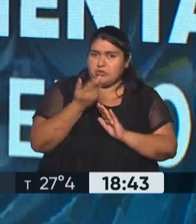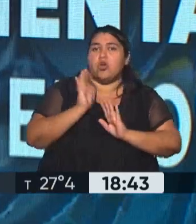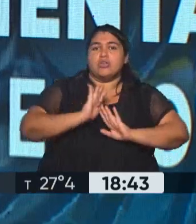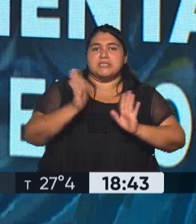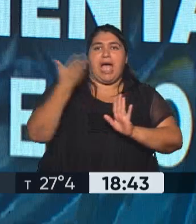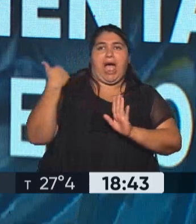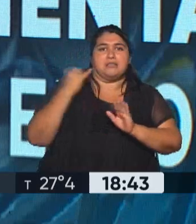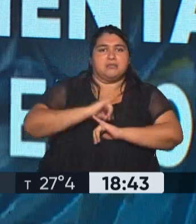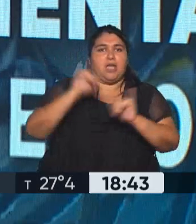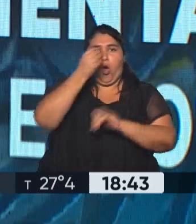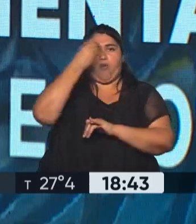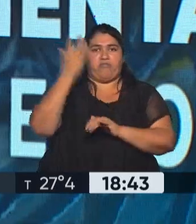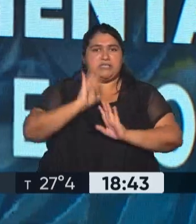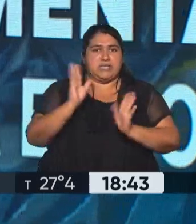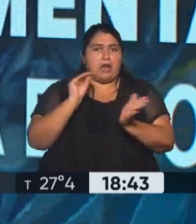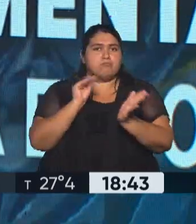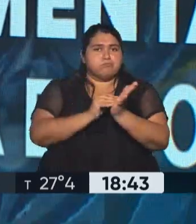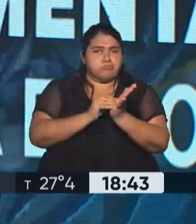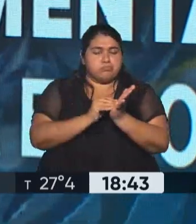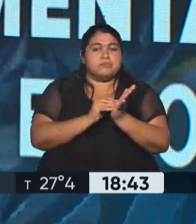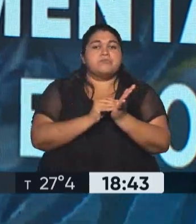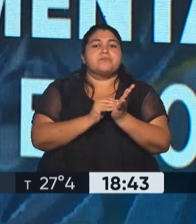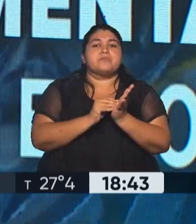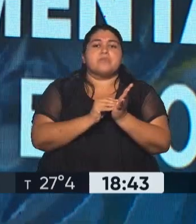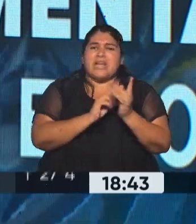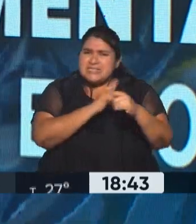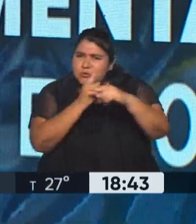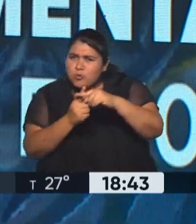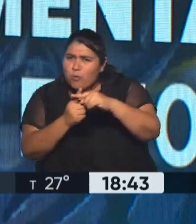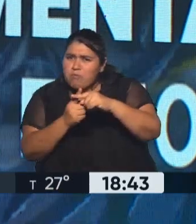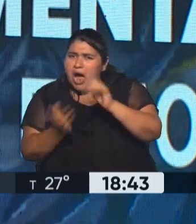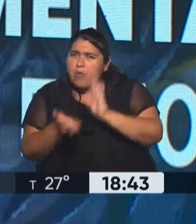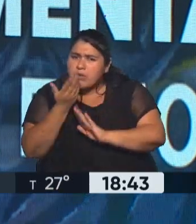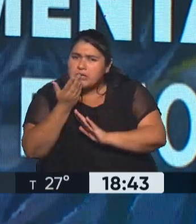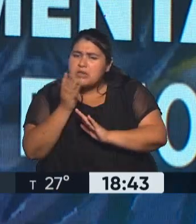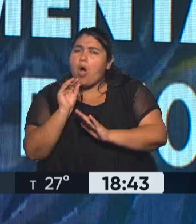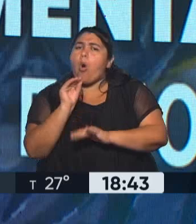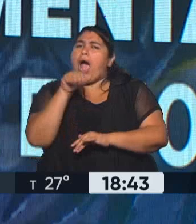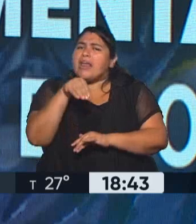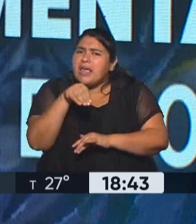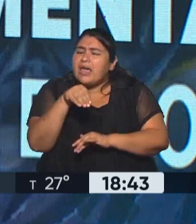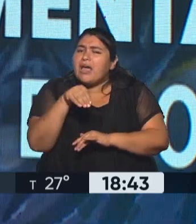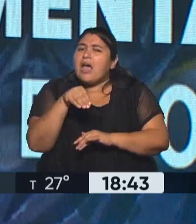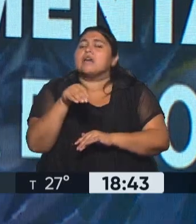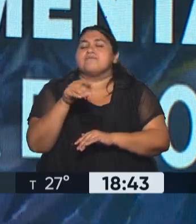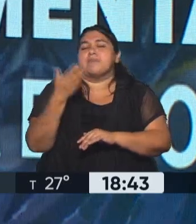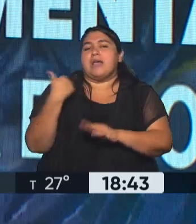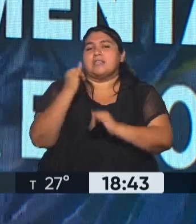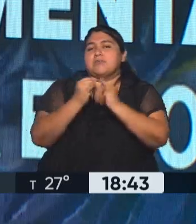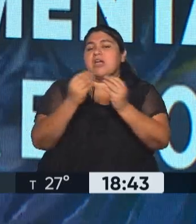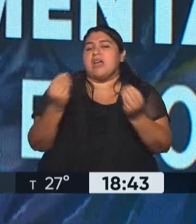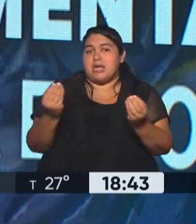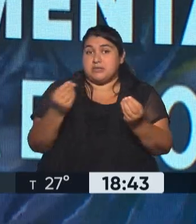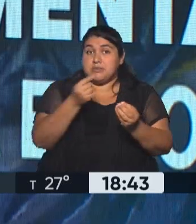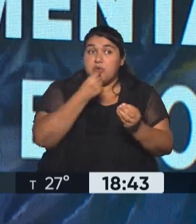fue oficializado, ¿no?, en las tarifas? Bueno, se complementan estos aumentos, se agregan de manera independiente. Bueno, lo que explicaban es que no, si hay un